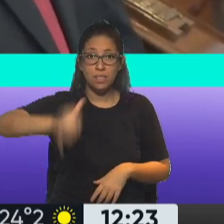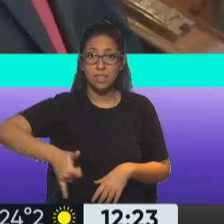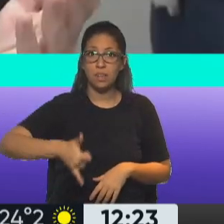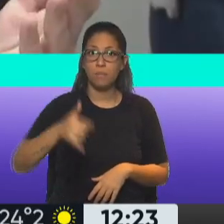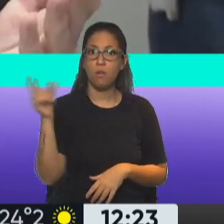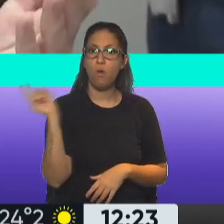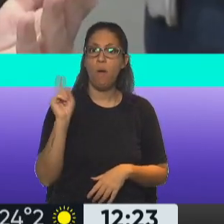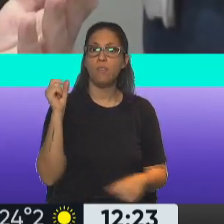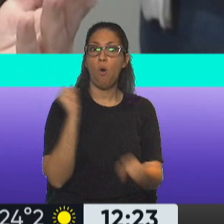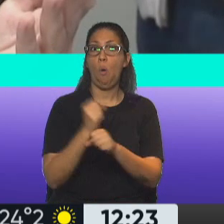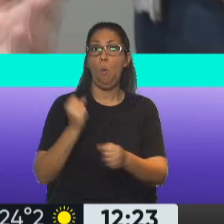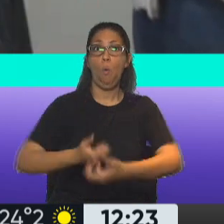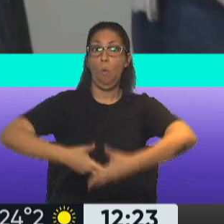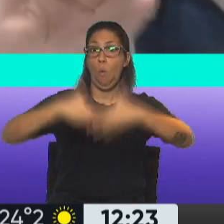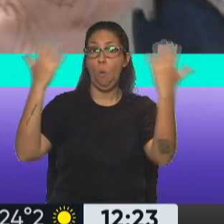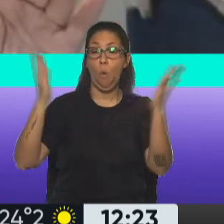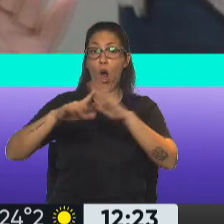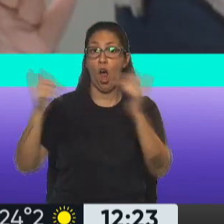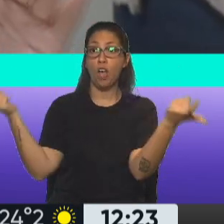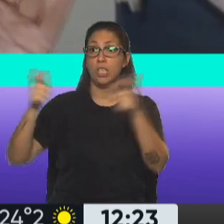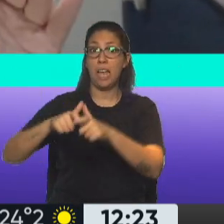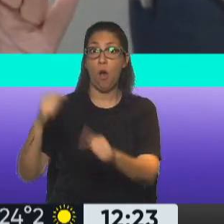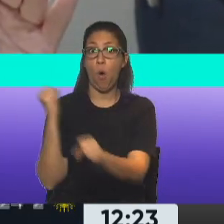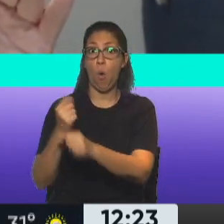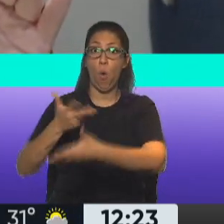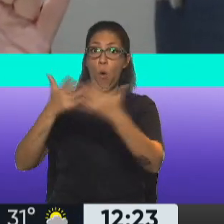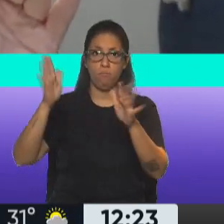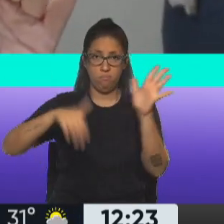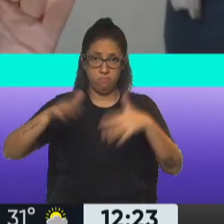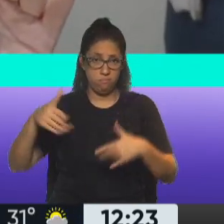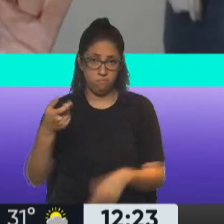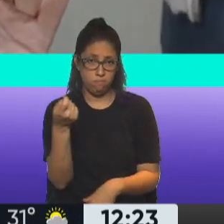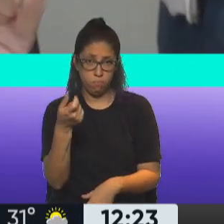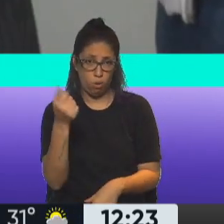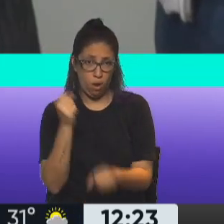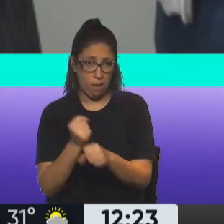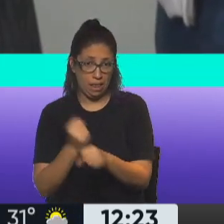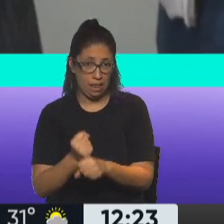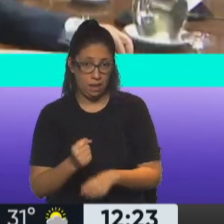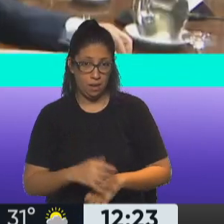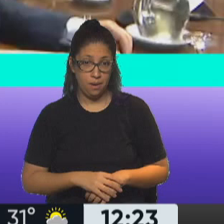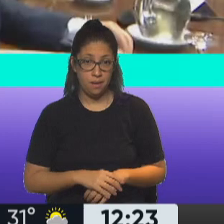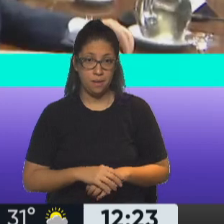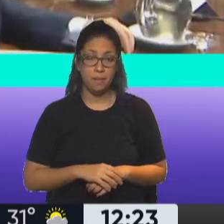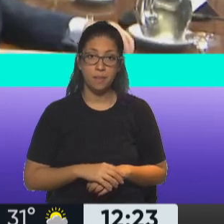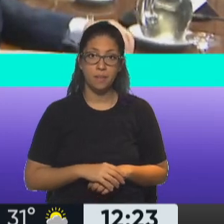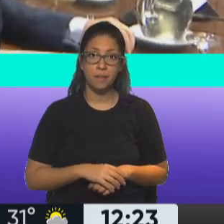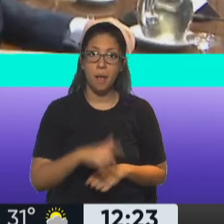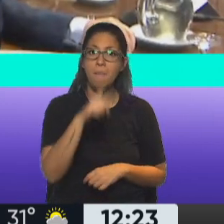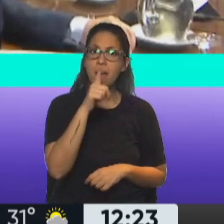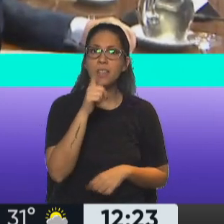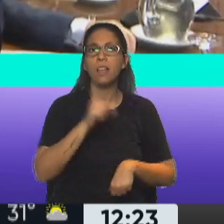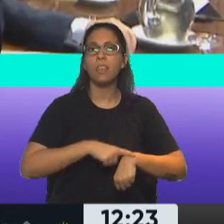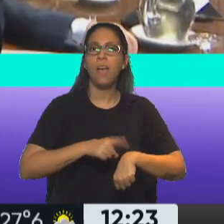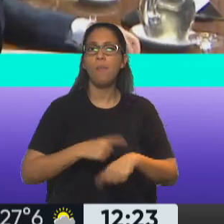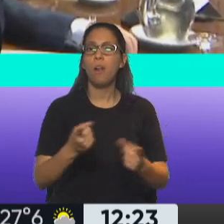es que trabaja demasiado el Consejo de la Magistratura. Rosati no convoca demasiado a trabajar, porque parece que necesita los